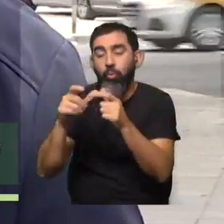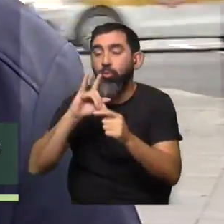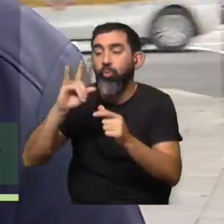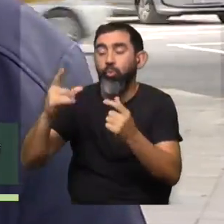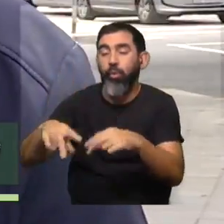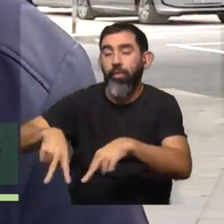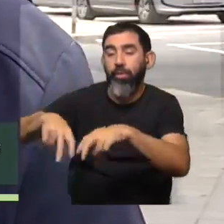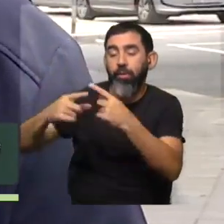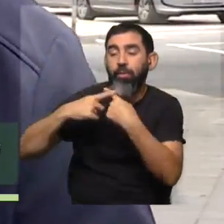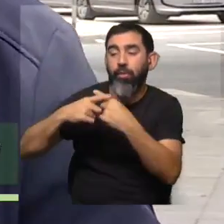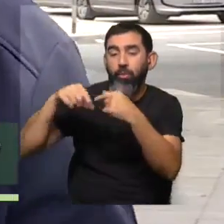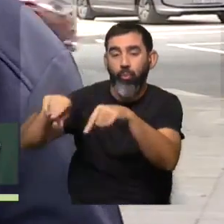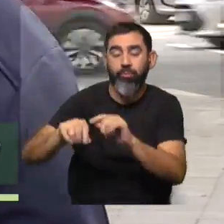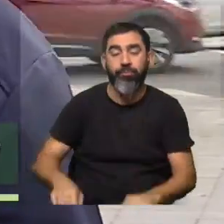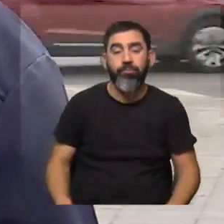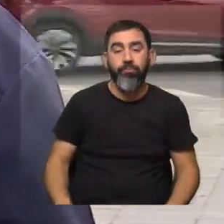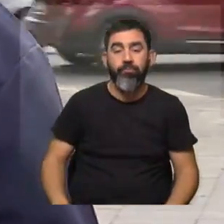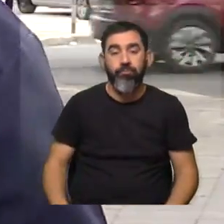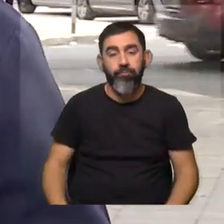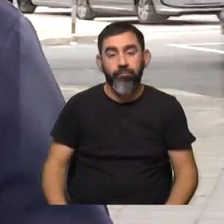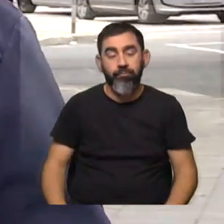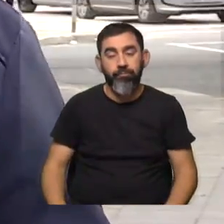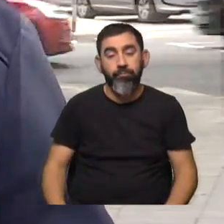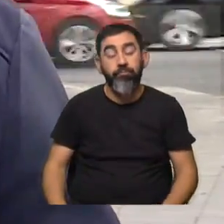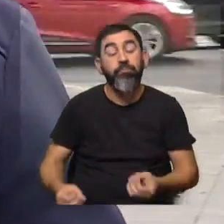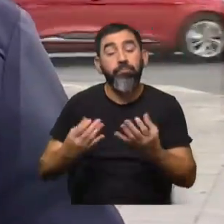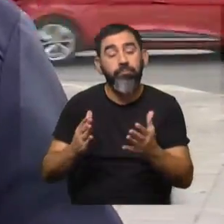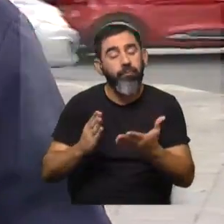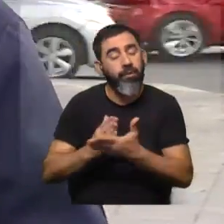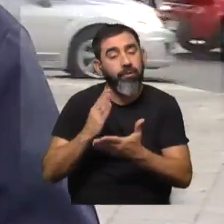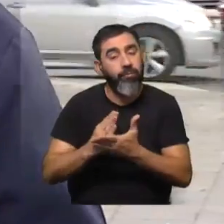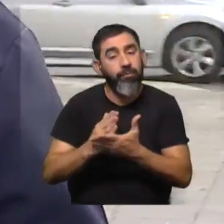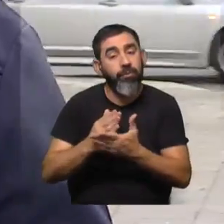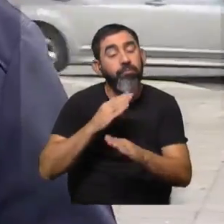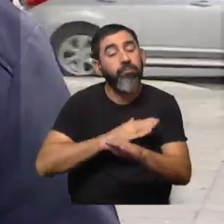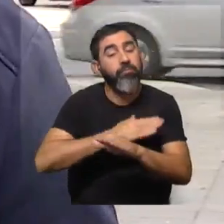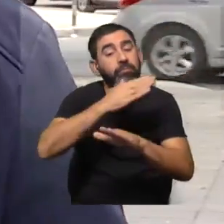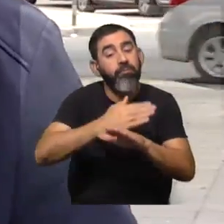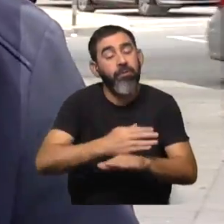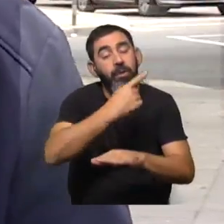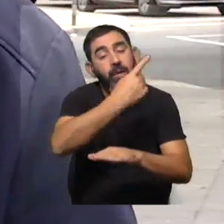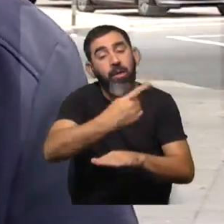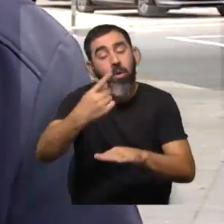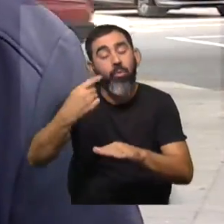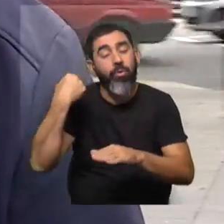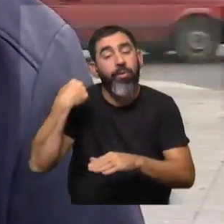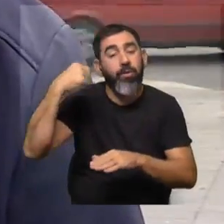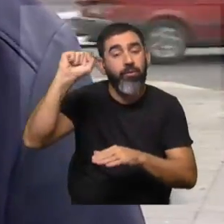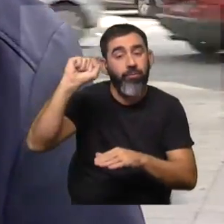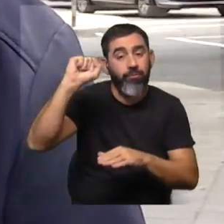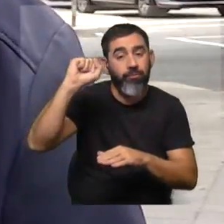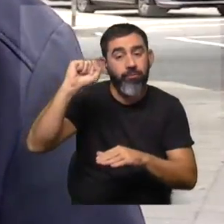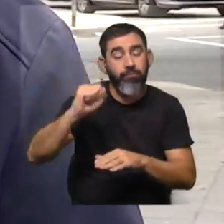de Constitución y código lo pueda tratar con mayor profundidad porque hay que ver siempre los efectos de cada uno de los de los delitos